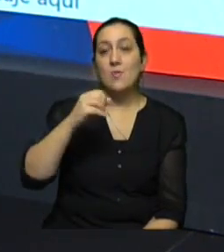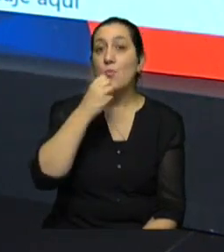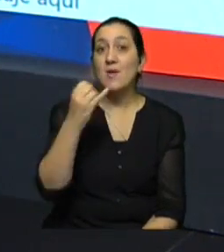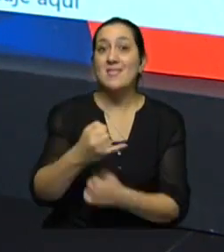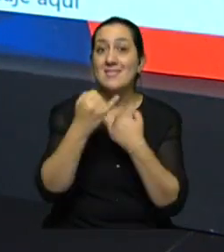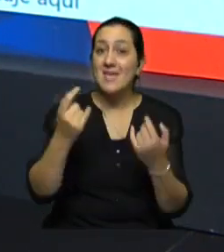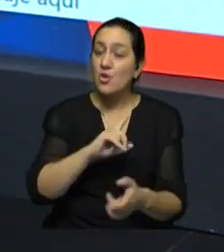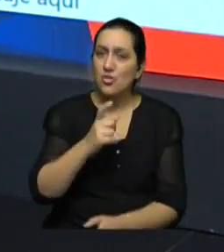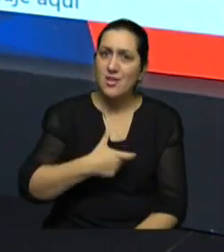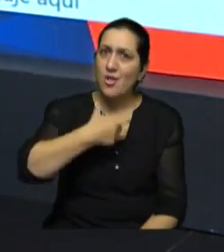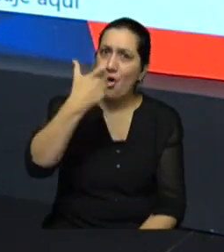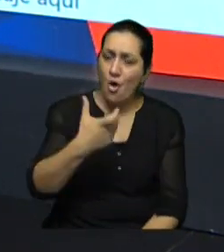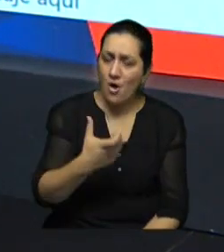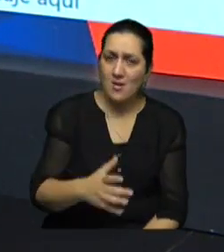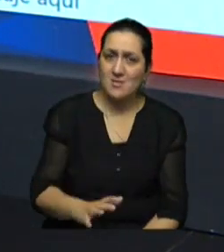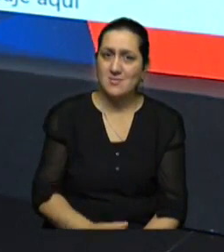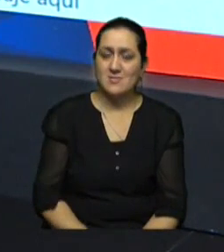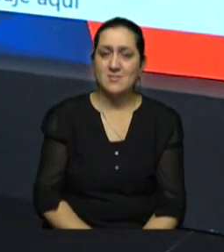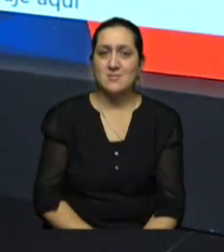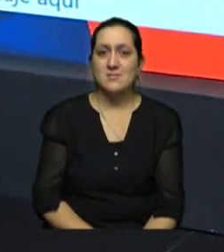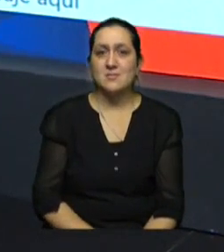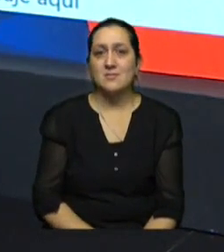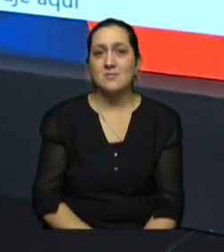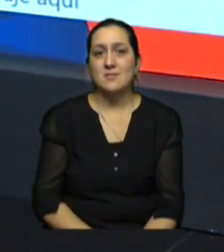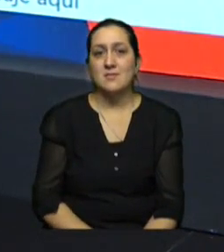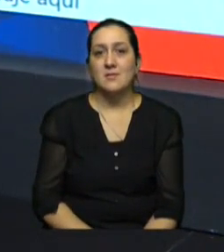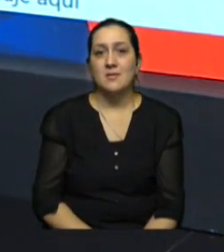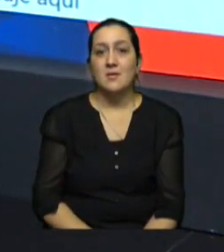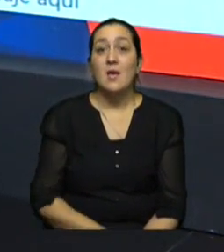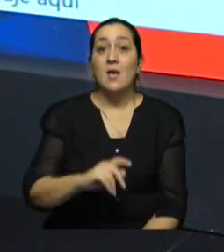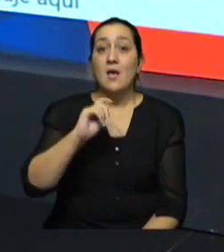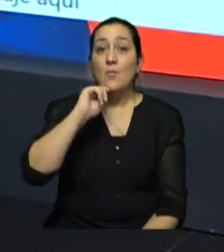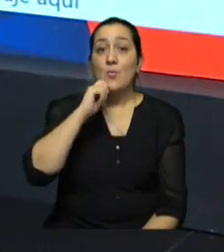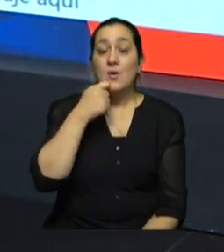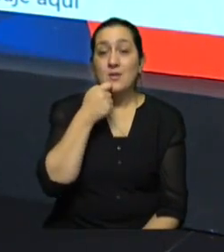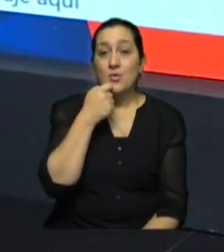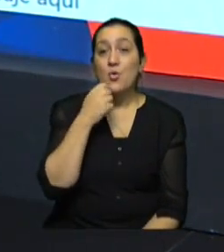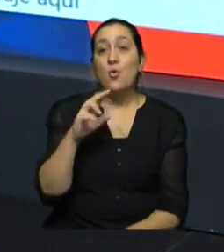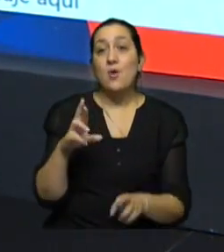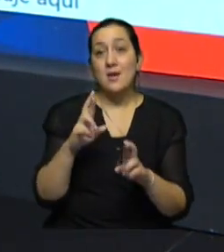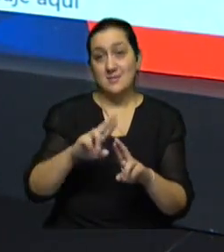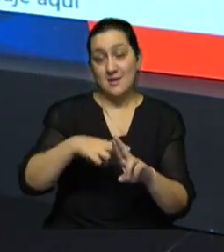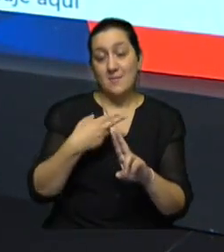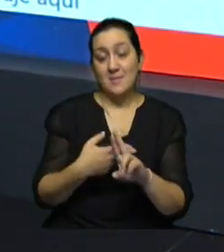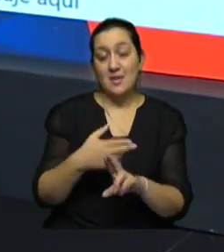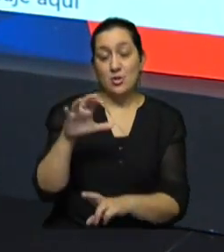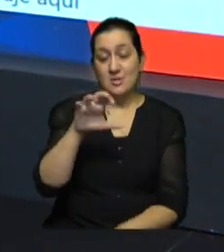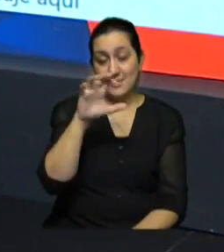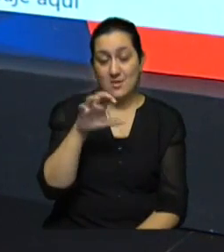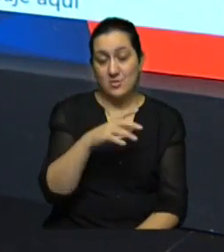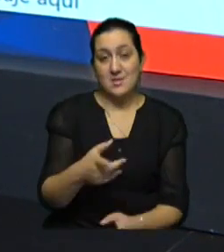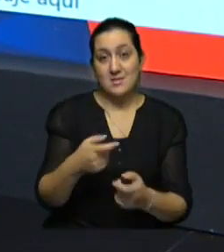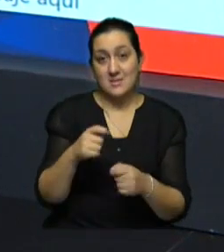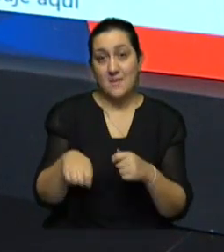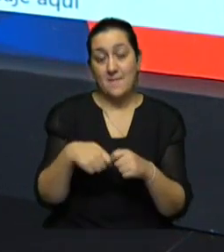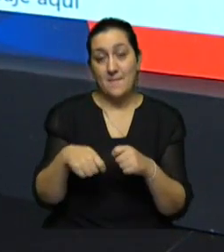te calientes. ¿Qué tema hoy? Vamos arriba, gente. Qué lindo lo del cerro. Sí, ojalá se repita. Y se va a necesitar mucha más plata, así que lo vamos a